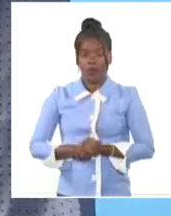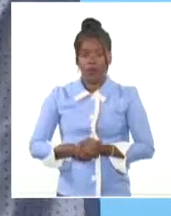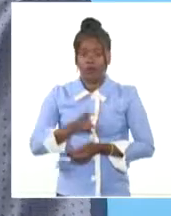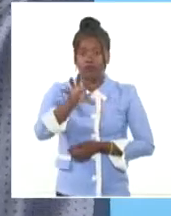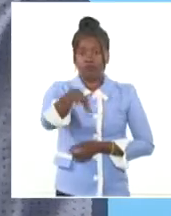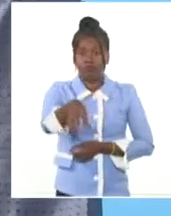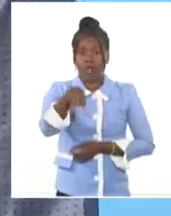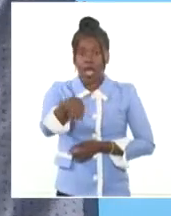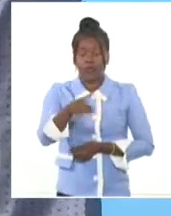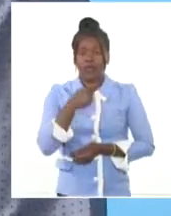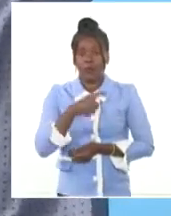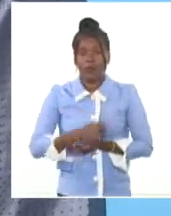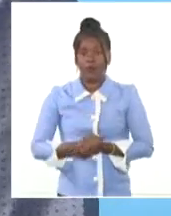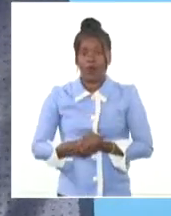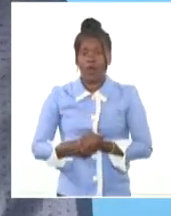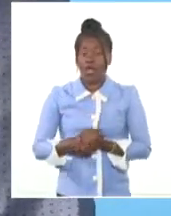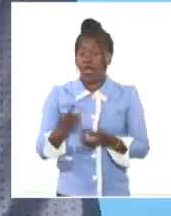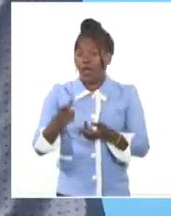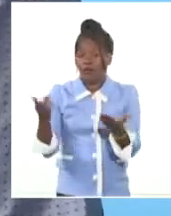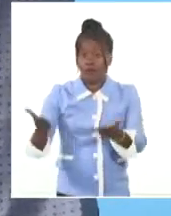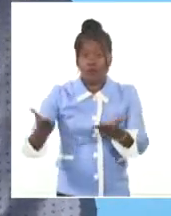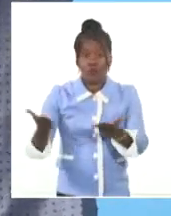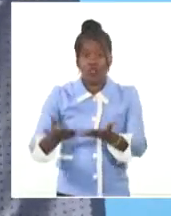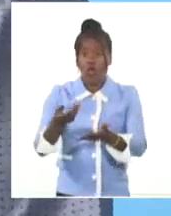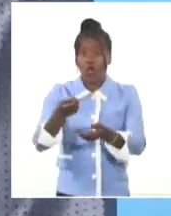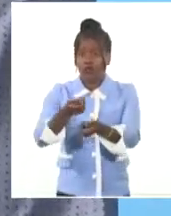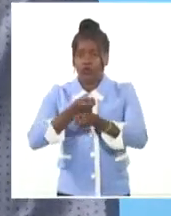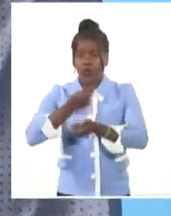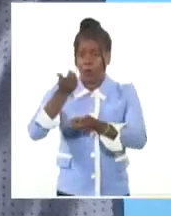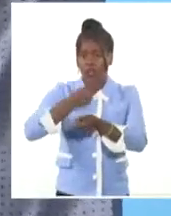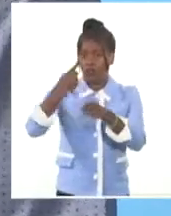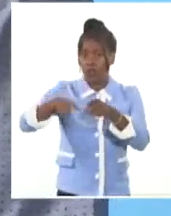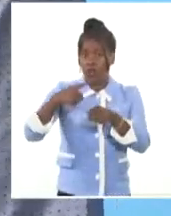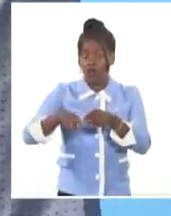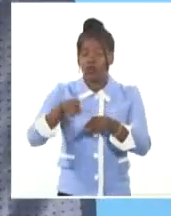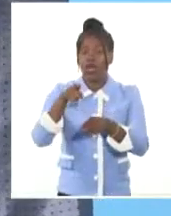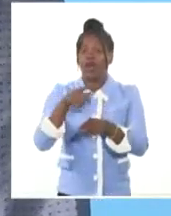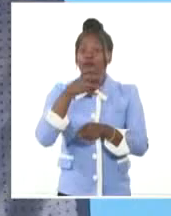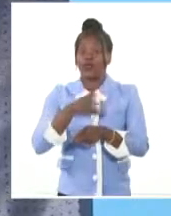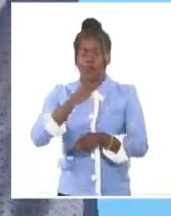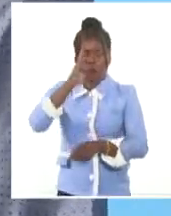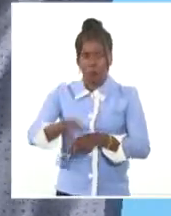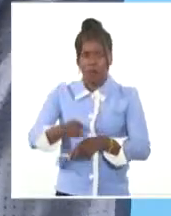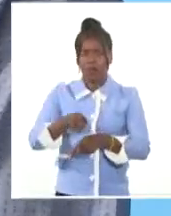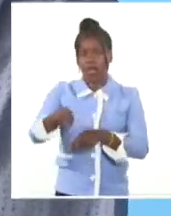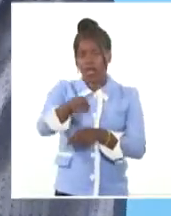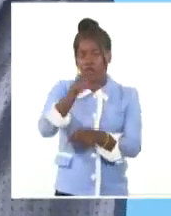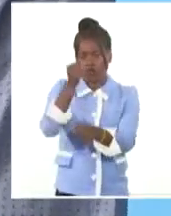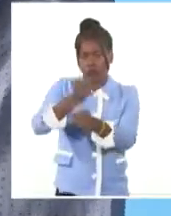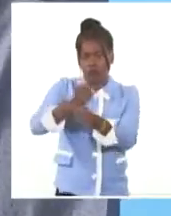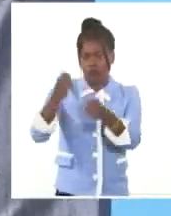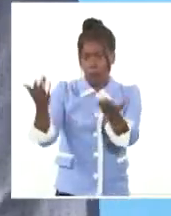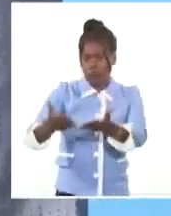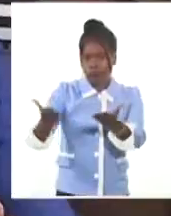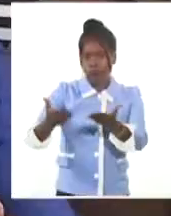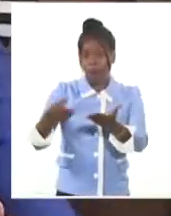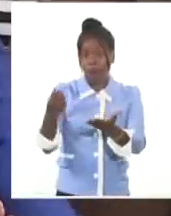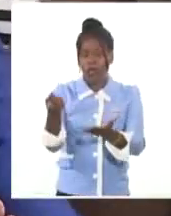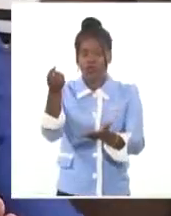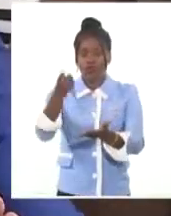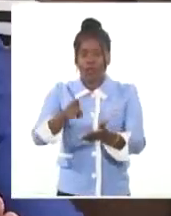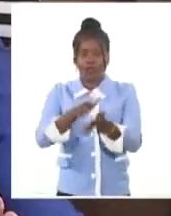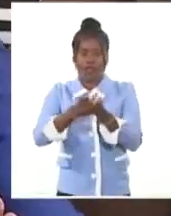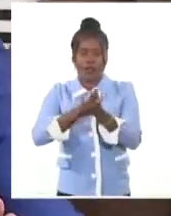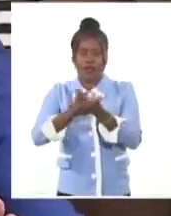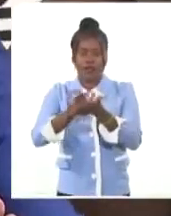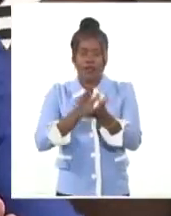ahí falte ni la vianda, ni la fruta, ni falte esto, ni falte lo otro. Si tenemos un buen trabajo intersectorial y se cayó esa persiana en